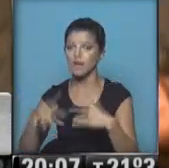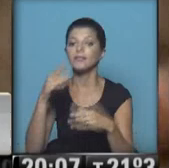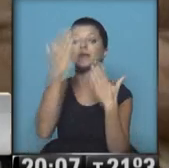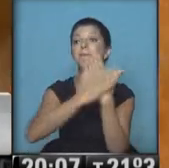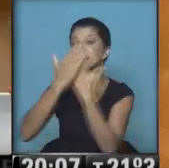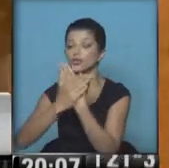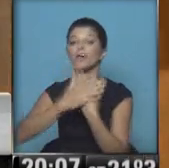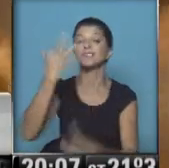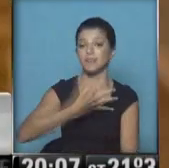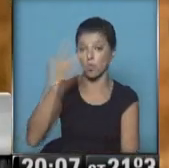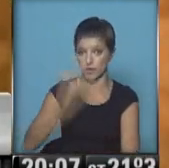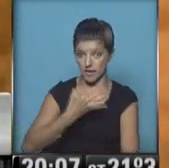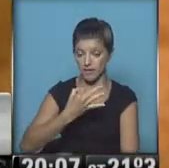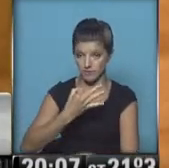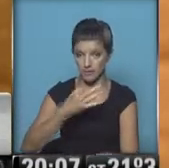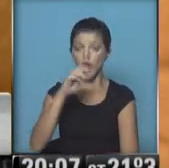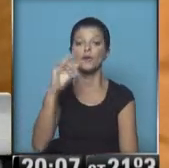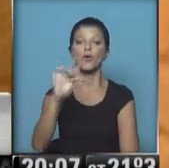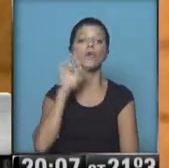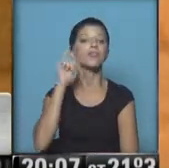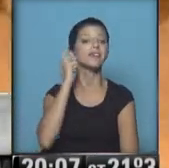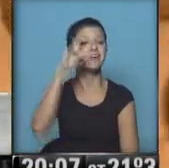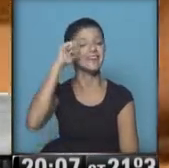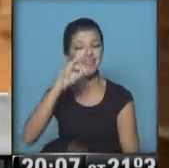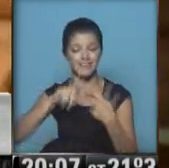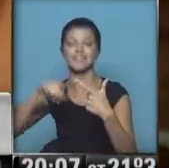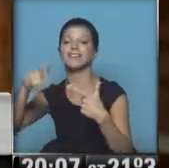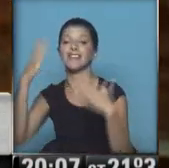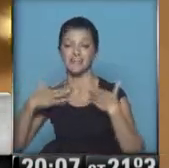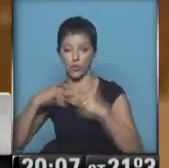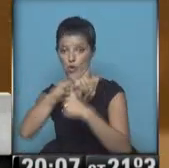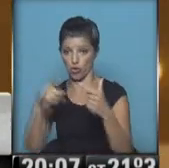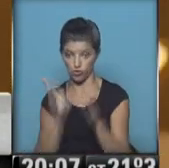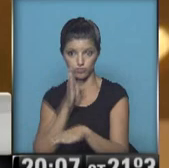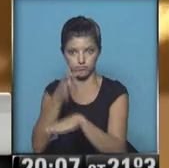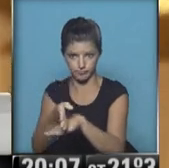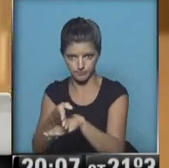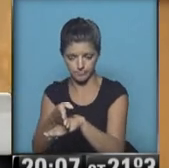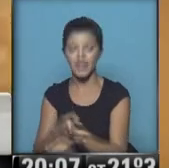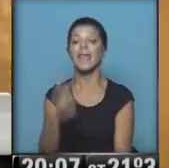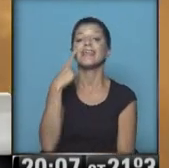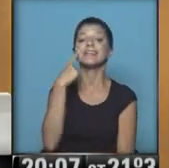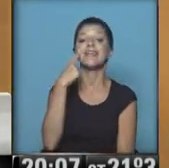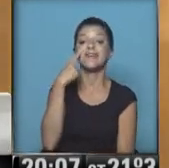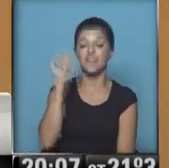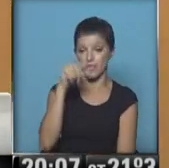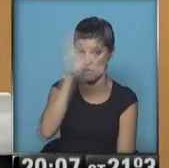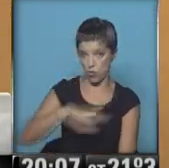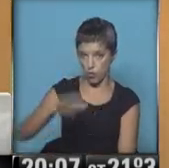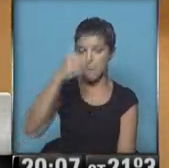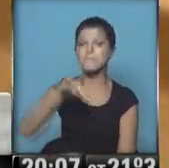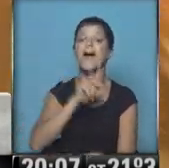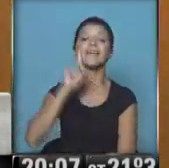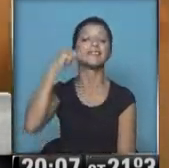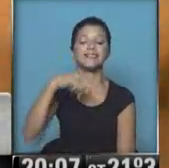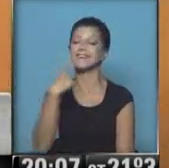de Seguridad, Cecilia Rodríguez, y de Salud, Daniel Goyán. La intendenta María Eugenia Martini llamó a la